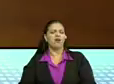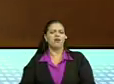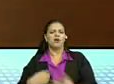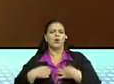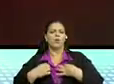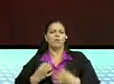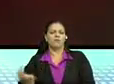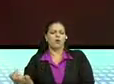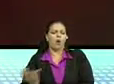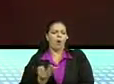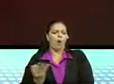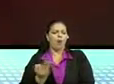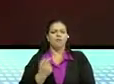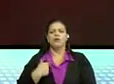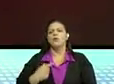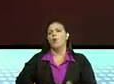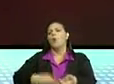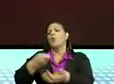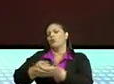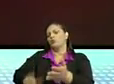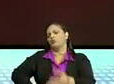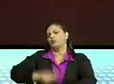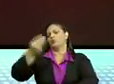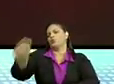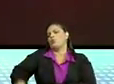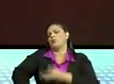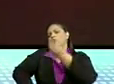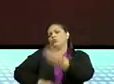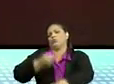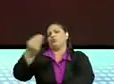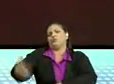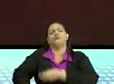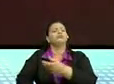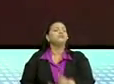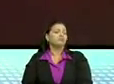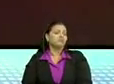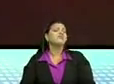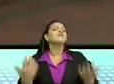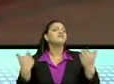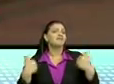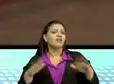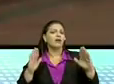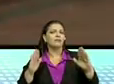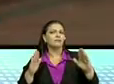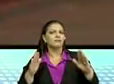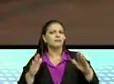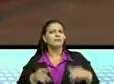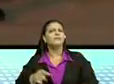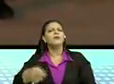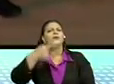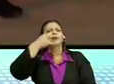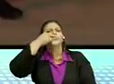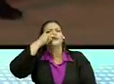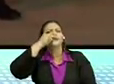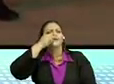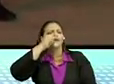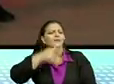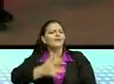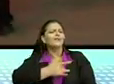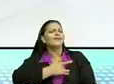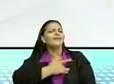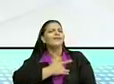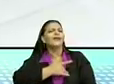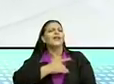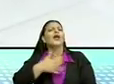están más solos, están rodeados y están más solos cada día, porque nosotros como padres, disculpen, lo digo, yo también me incluyo, hemos